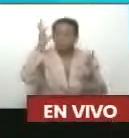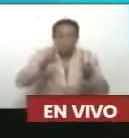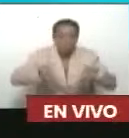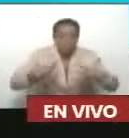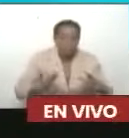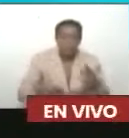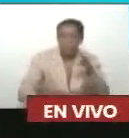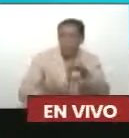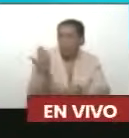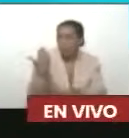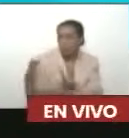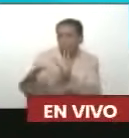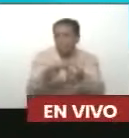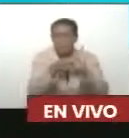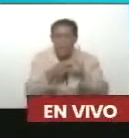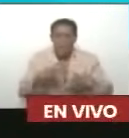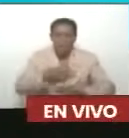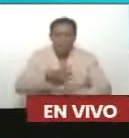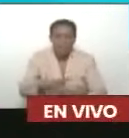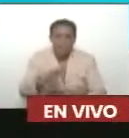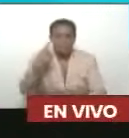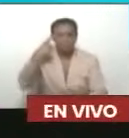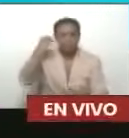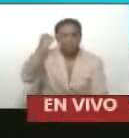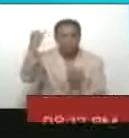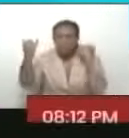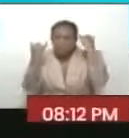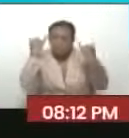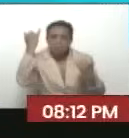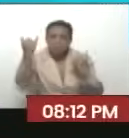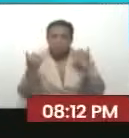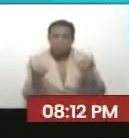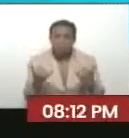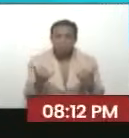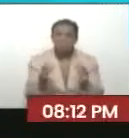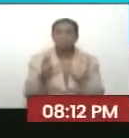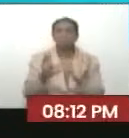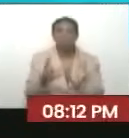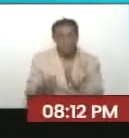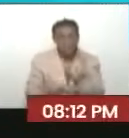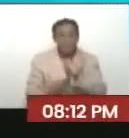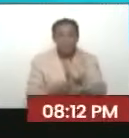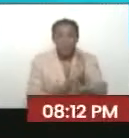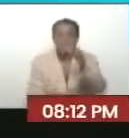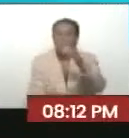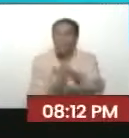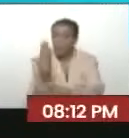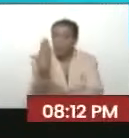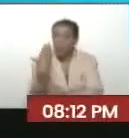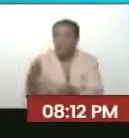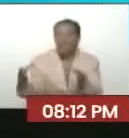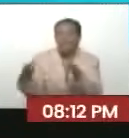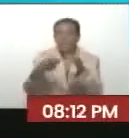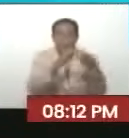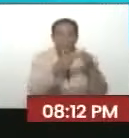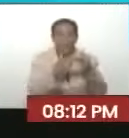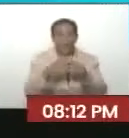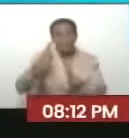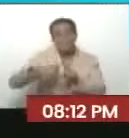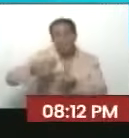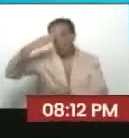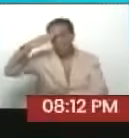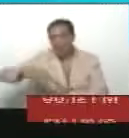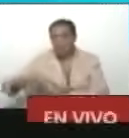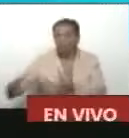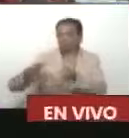innovación, unión de iniciativas, unión de esfuerzos, y eso ha sido los Bricomiles para la educación, para la salud,